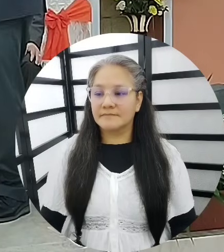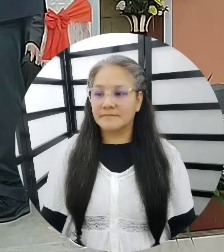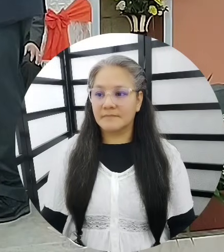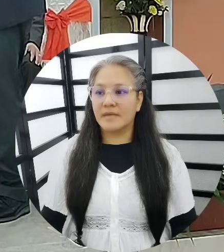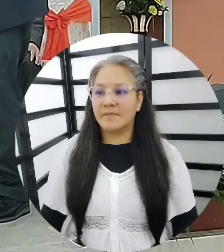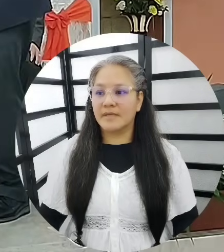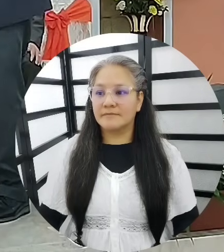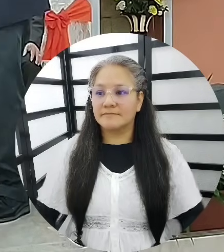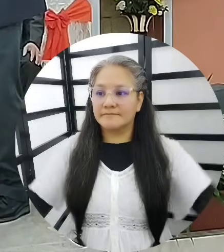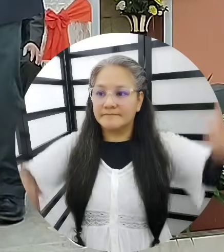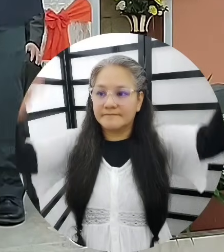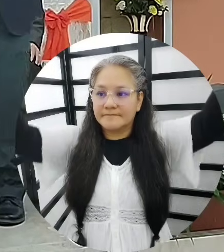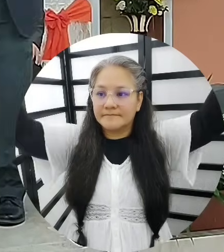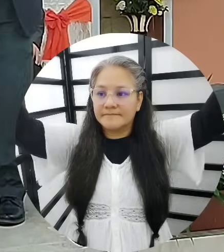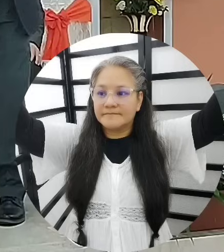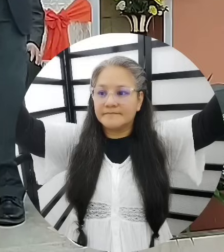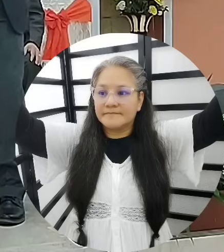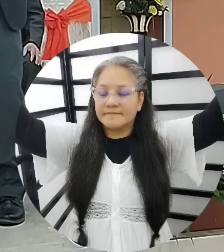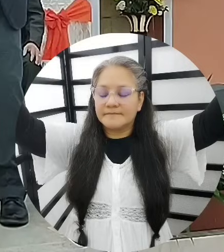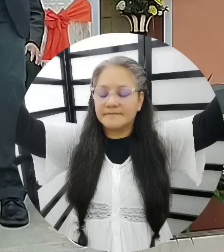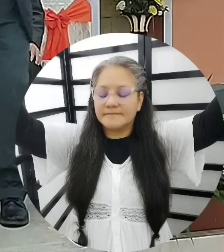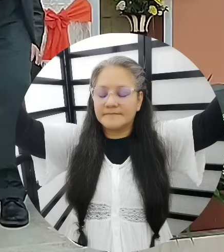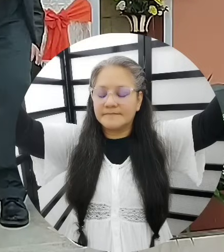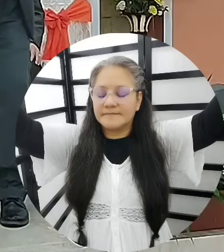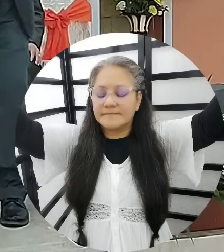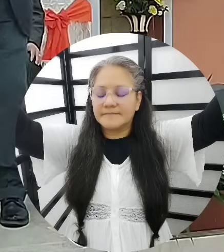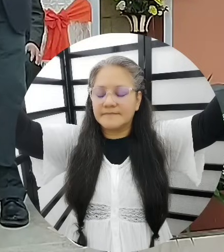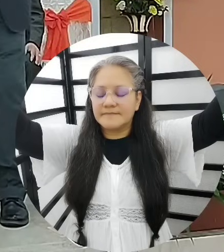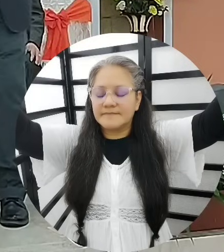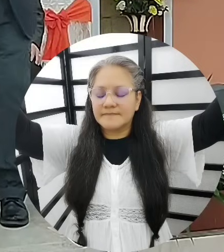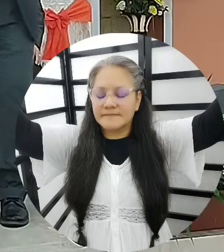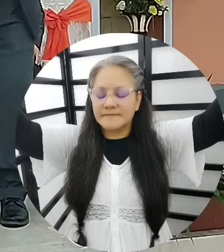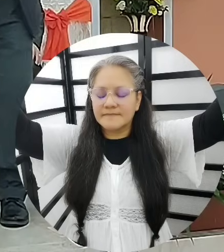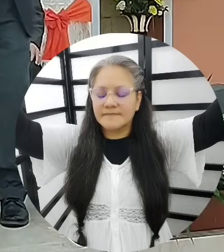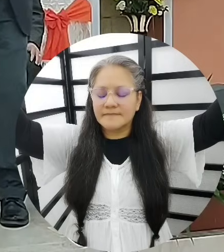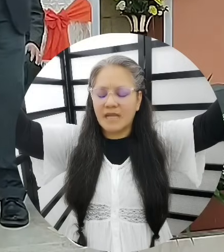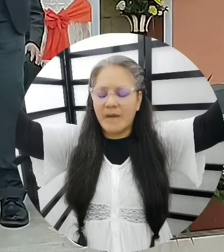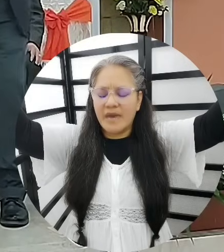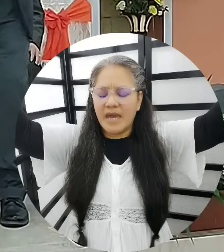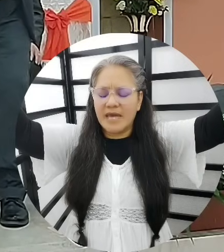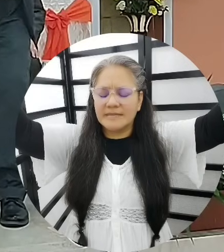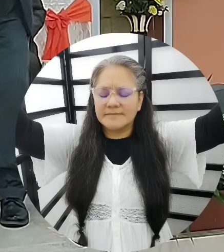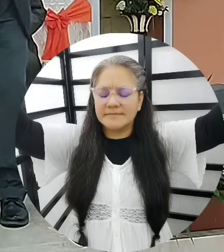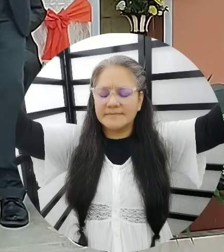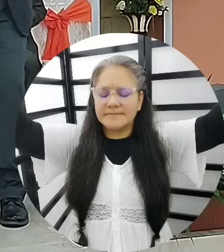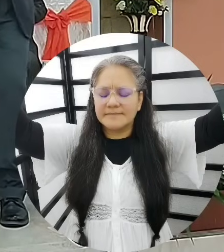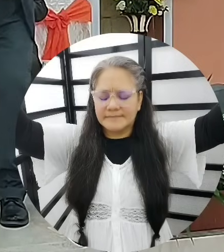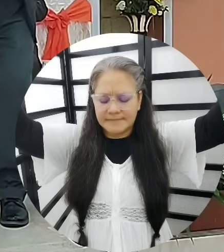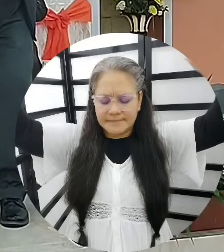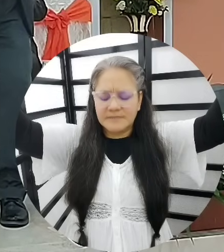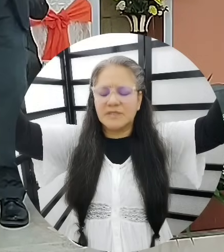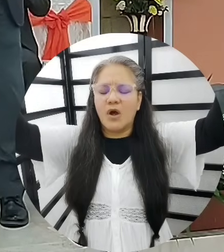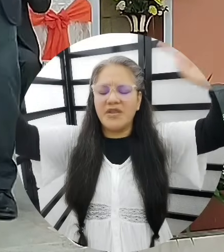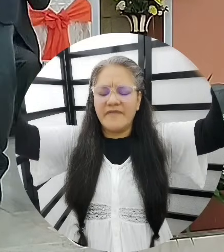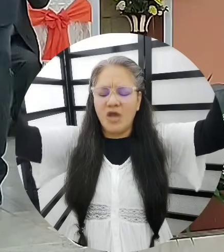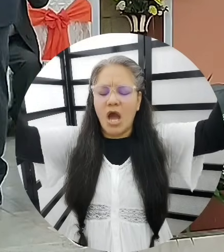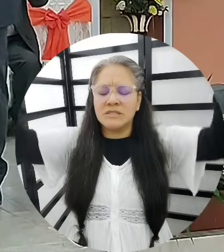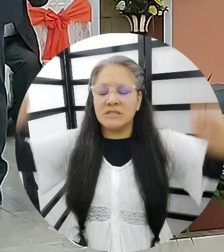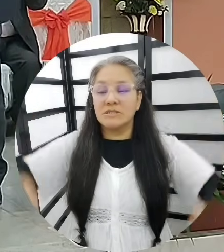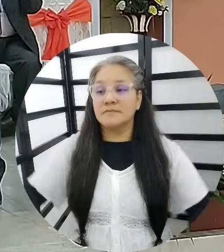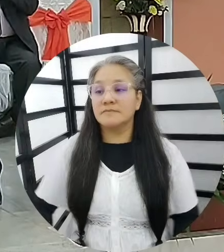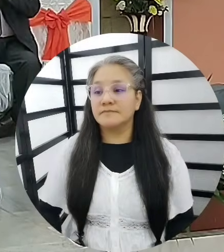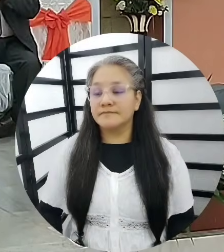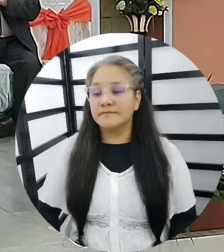Dios sí responde, sí escucha y responde la oración del pueblo, de sus